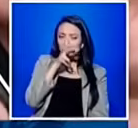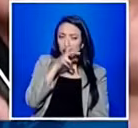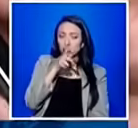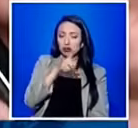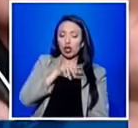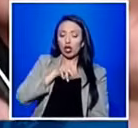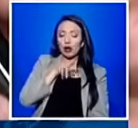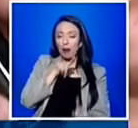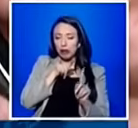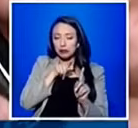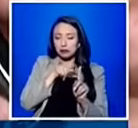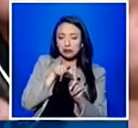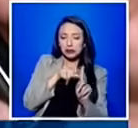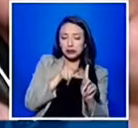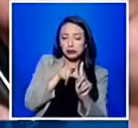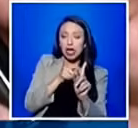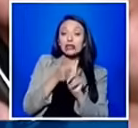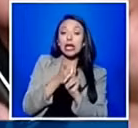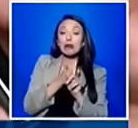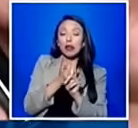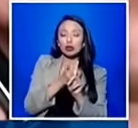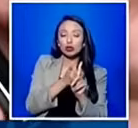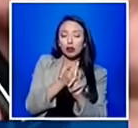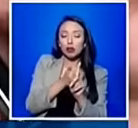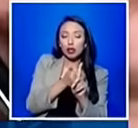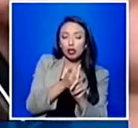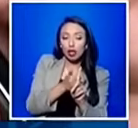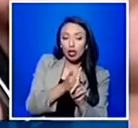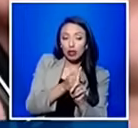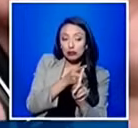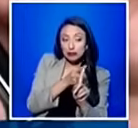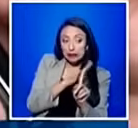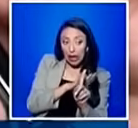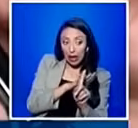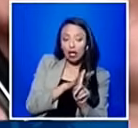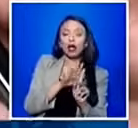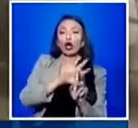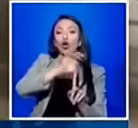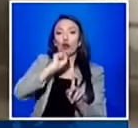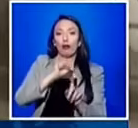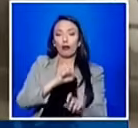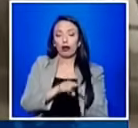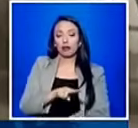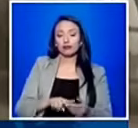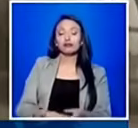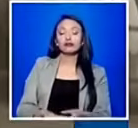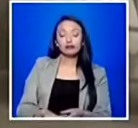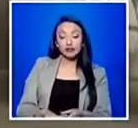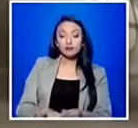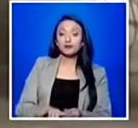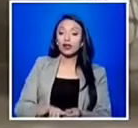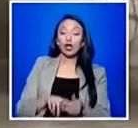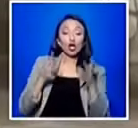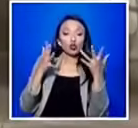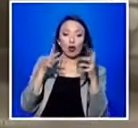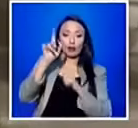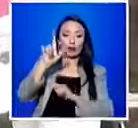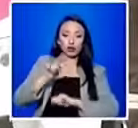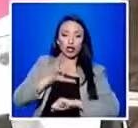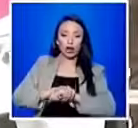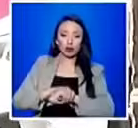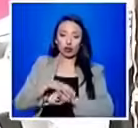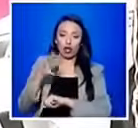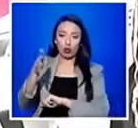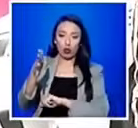haciendo cerebro, hasta que el cliente da papaya, da chance. Aunque no hubo personas detenidas,